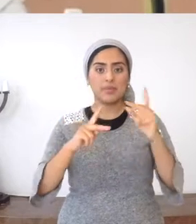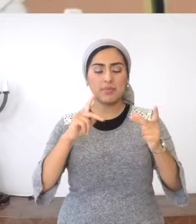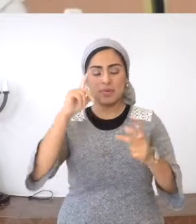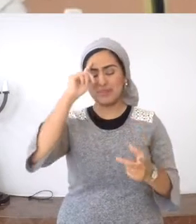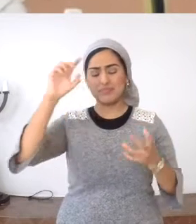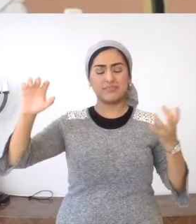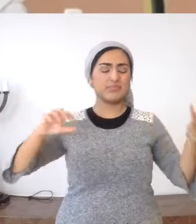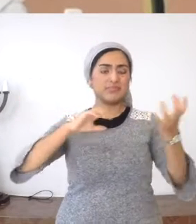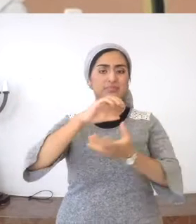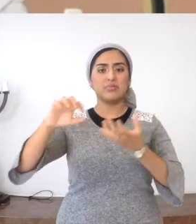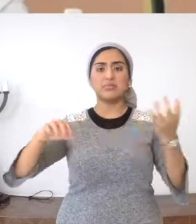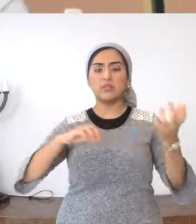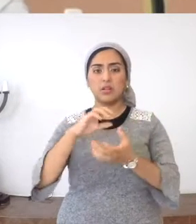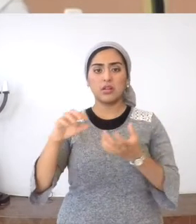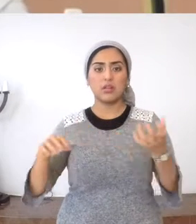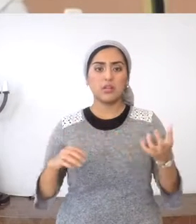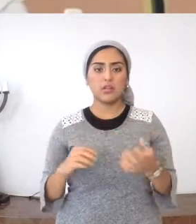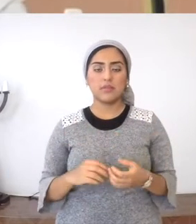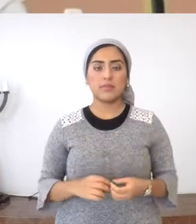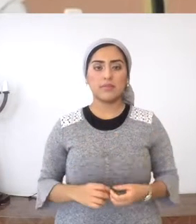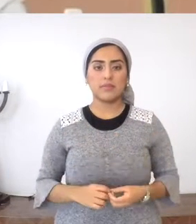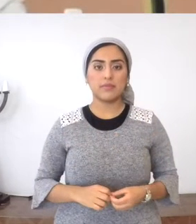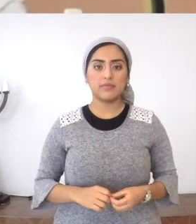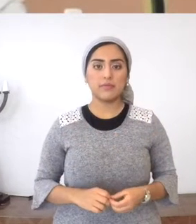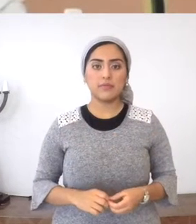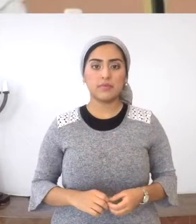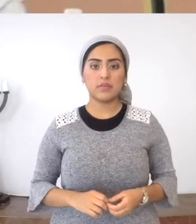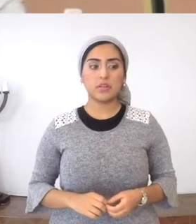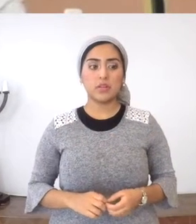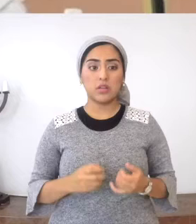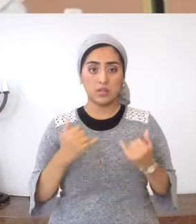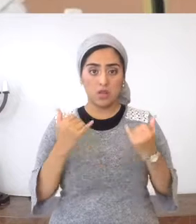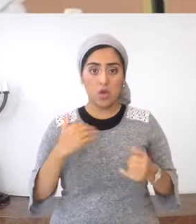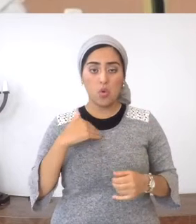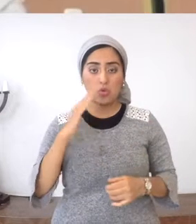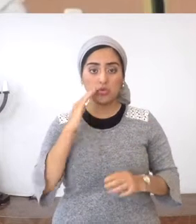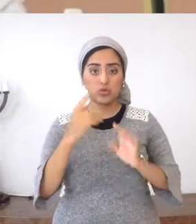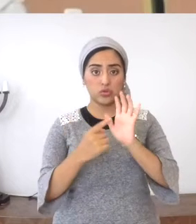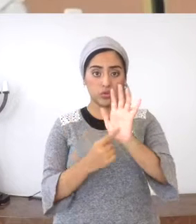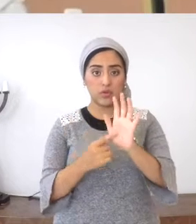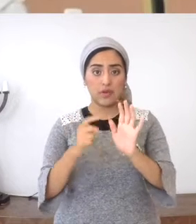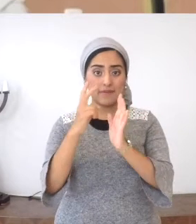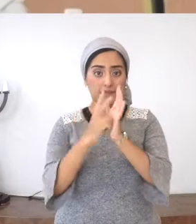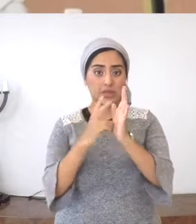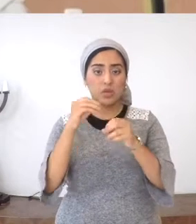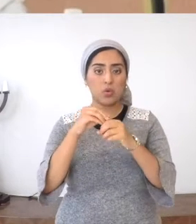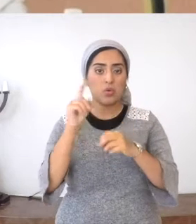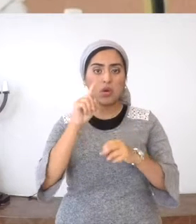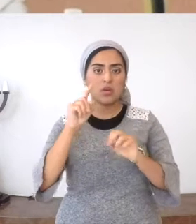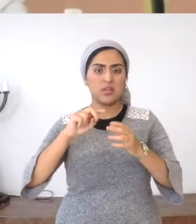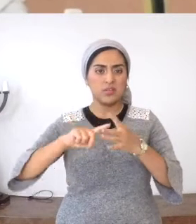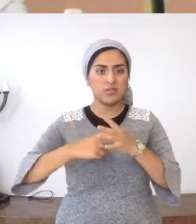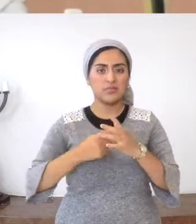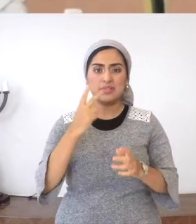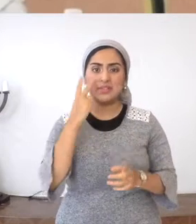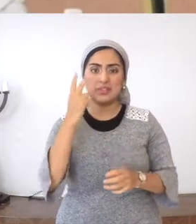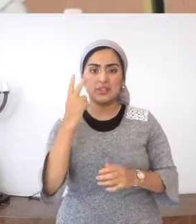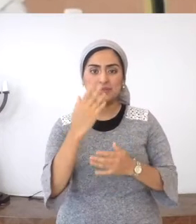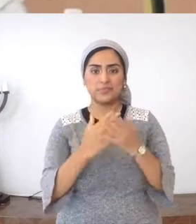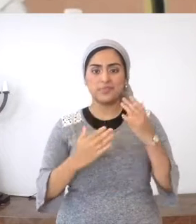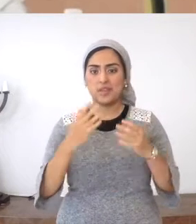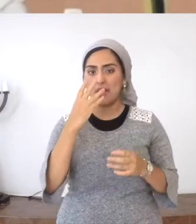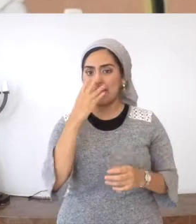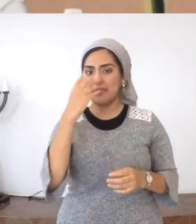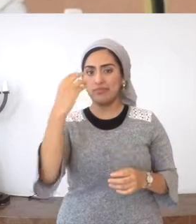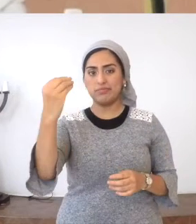Para que muchos Sean confundidos Entonces Vamos a presentar Un video Donde ya se empezaron A